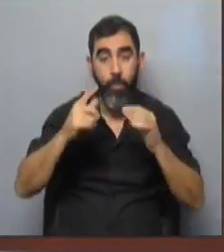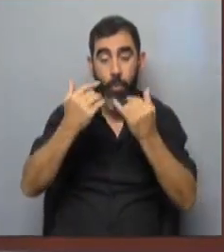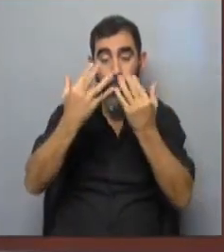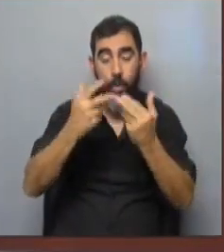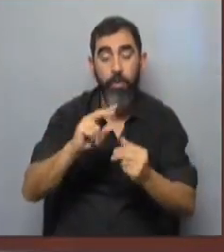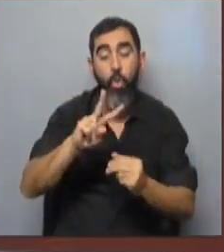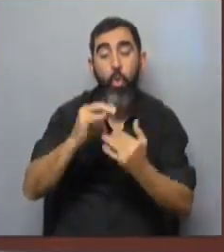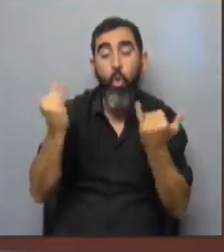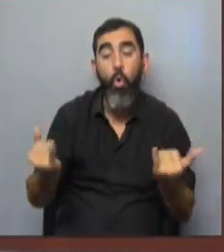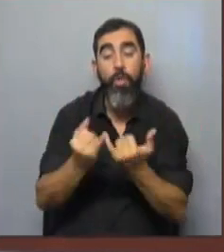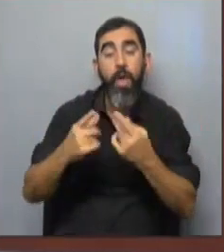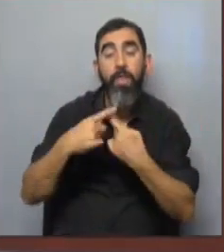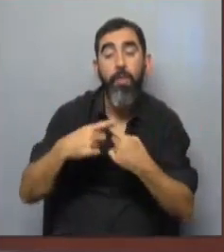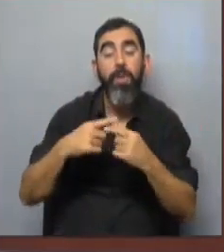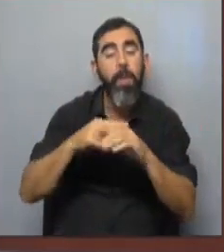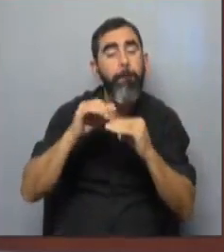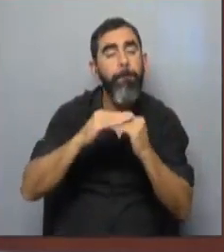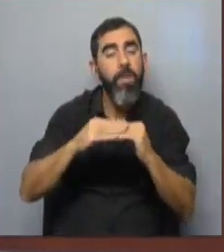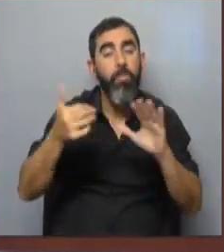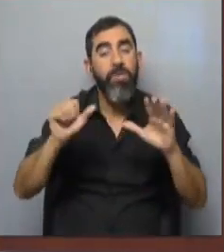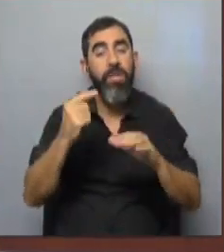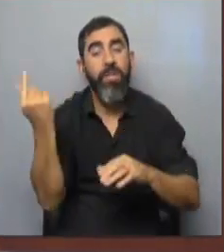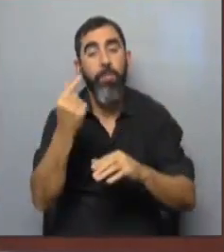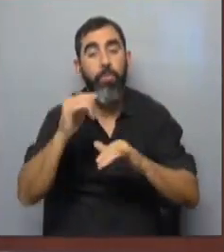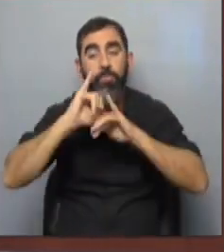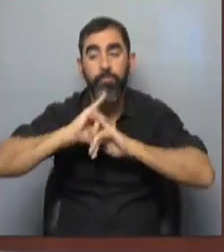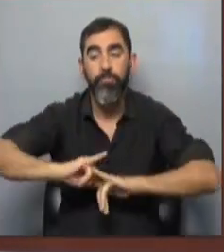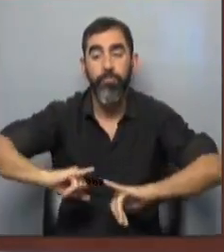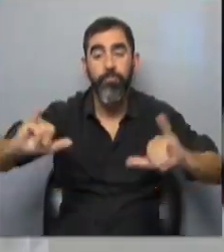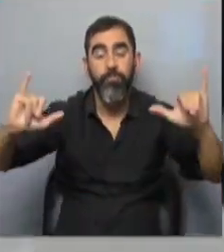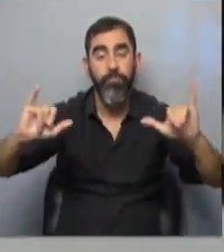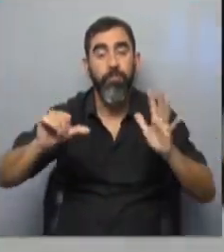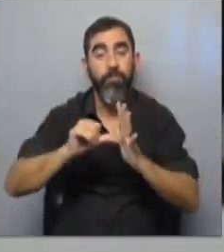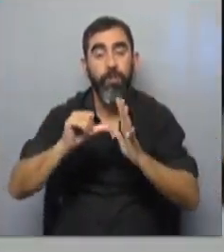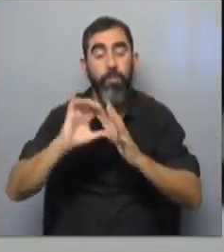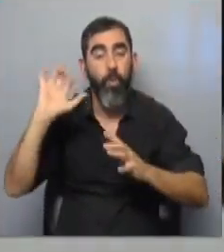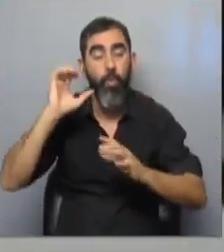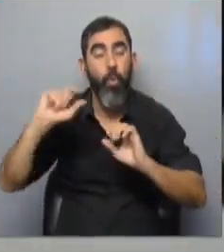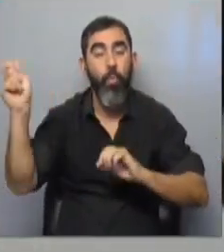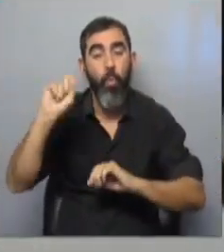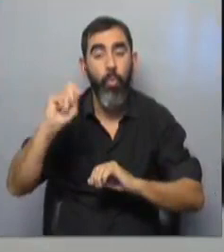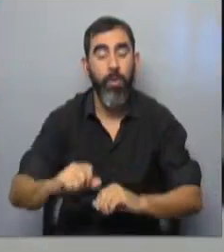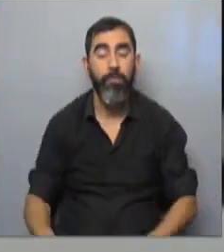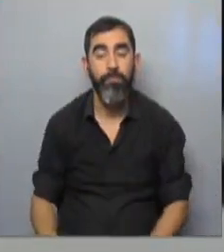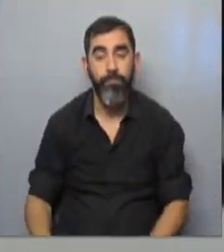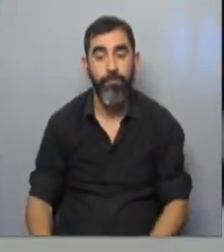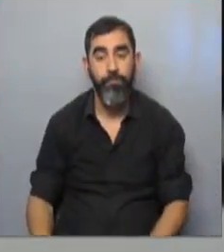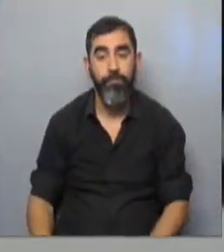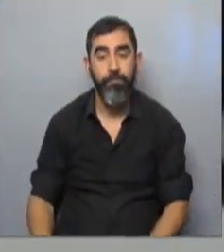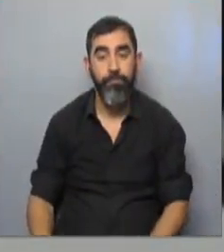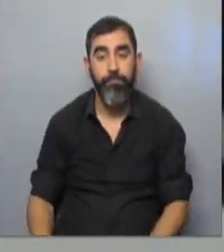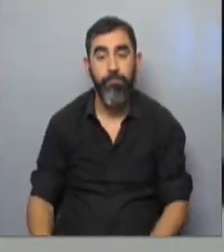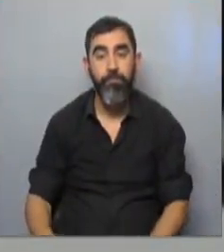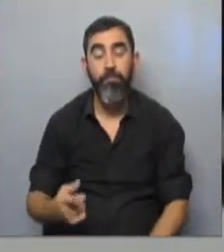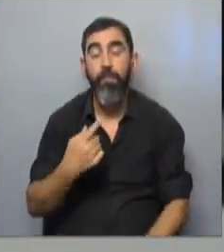siguientes 48 horas un debate de al menos 60 minutos que sería transmitido por el sistema de medios públicos de radio y televisión. Hernández